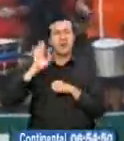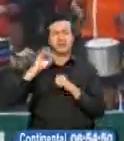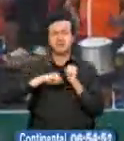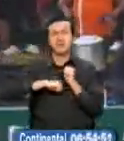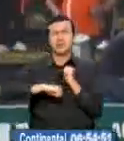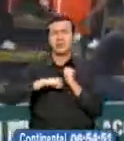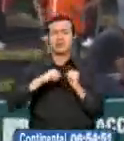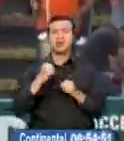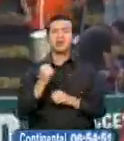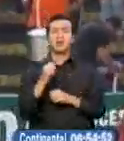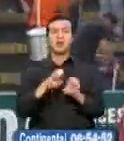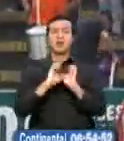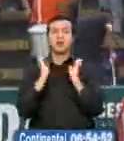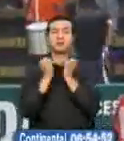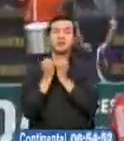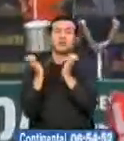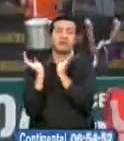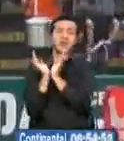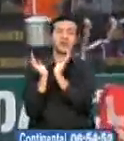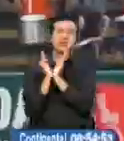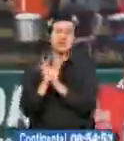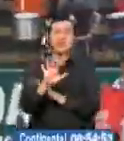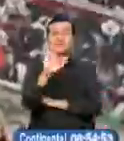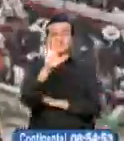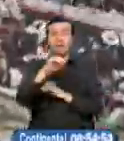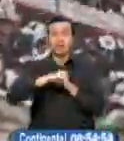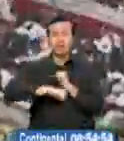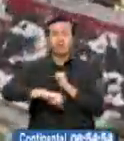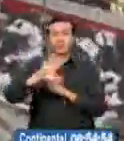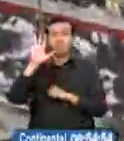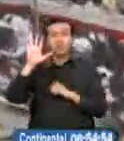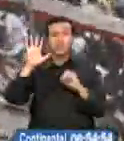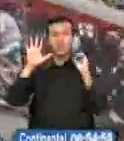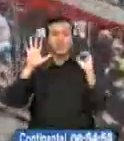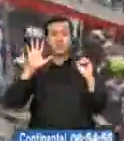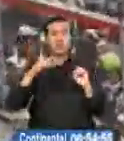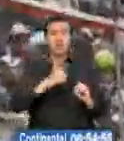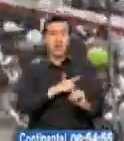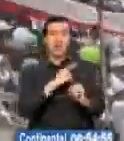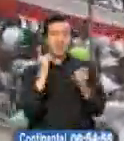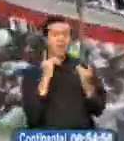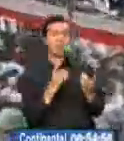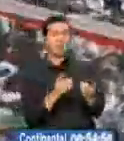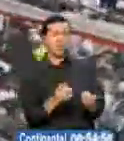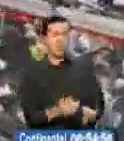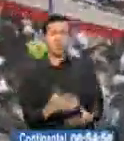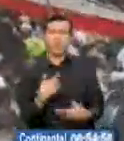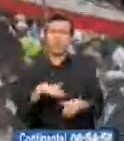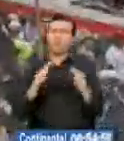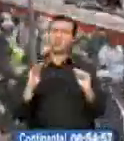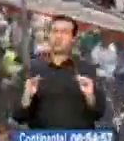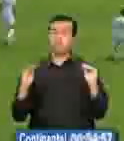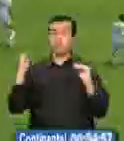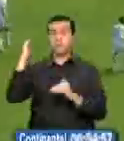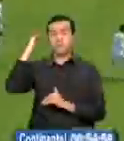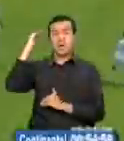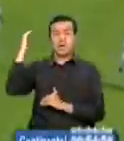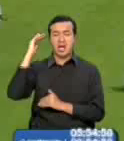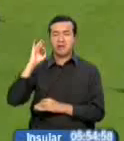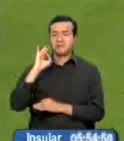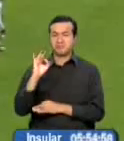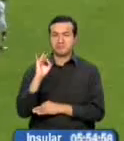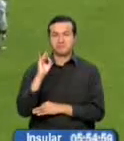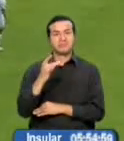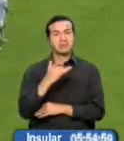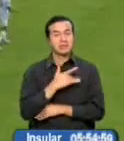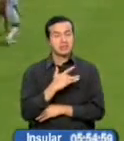el Estadio Olímpico Atahualpa. Día 5 le puso el Nacional a Liga Deportiva Universitaria. Un gran partido del equipo militar, que está ahí